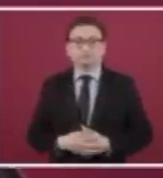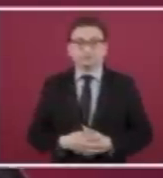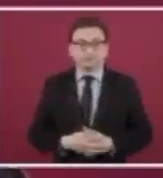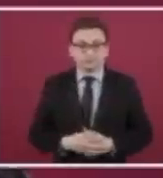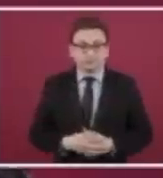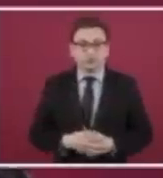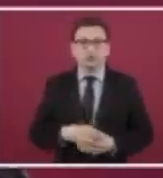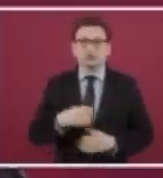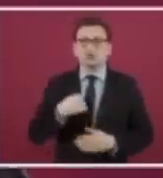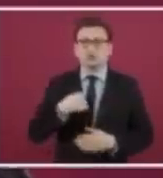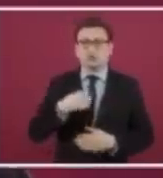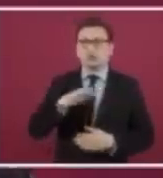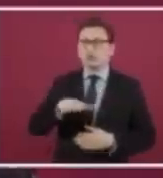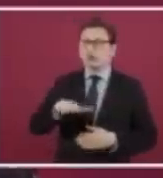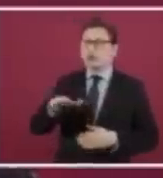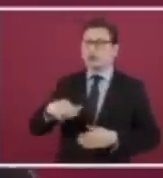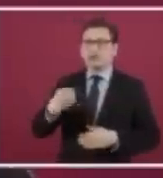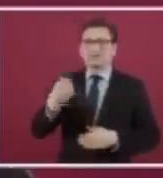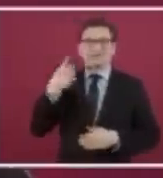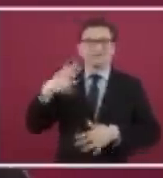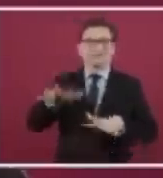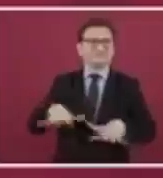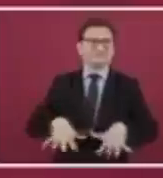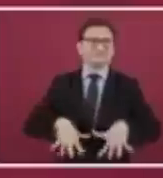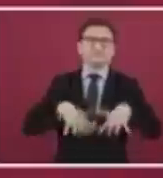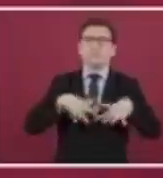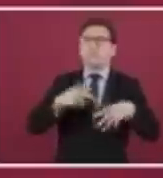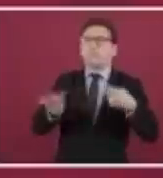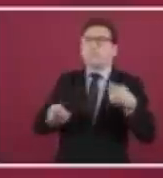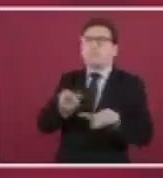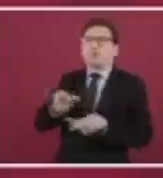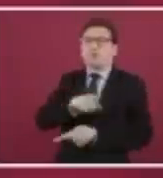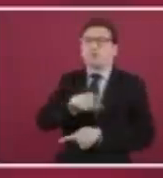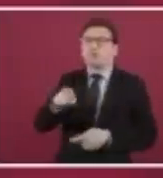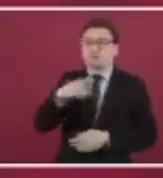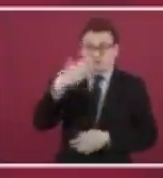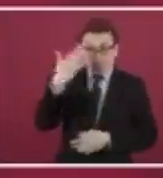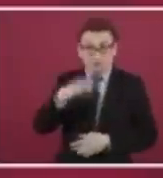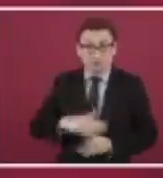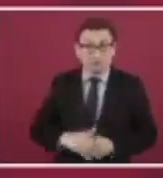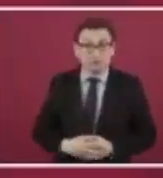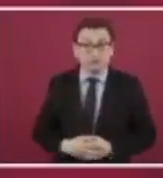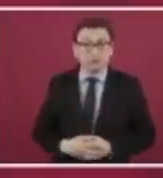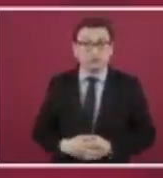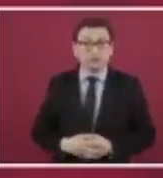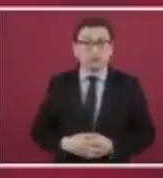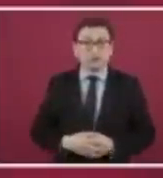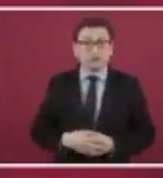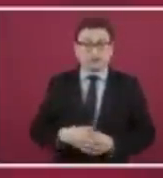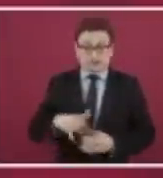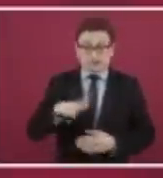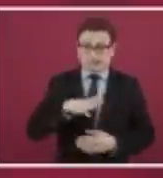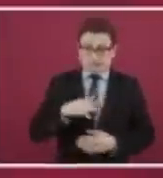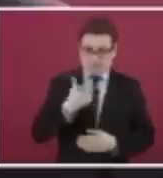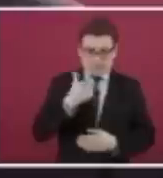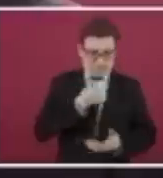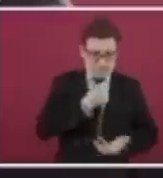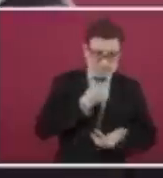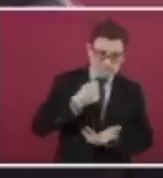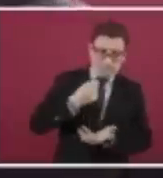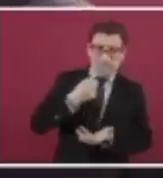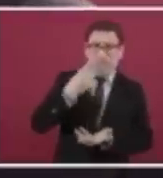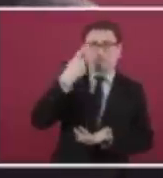y les pregunté en una asamblea que si sabían que había un fondo minero y que